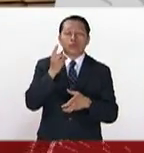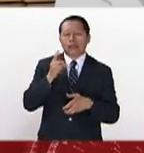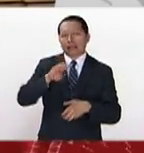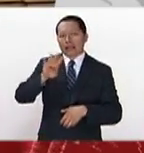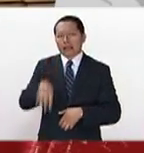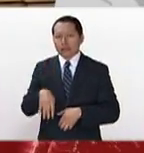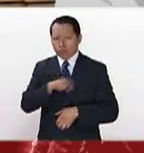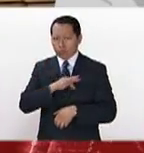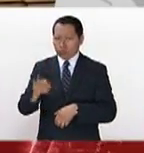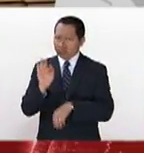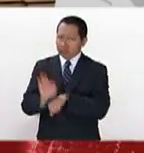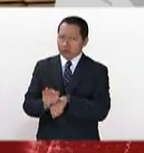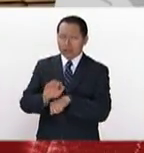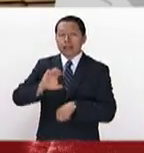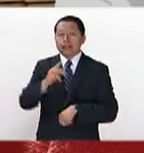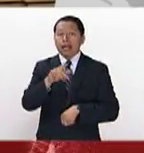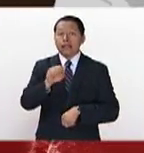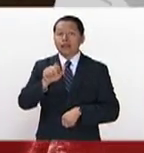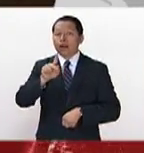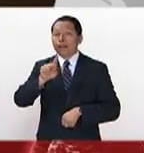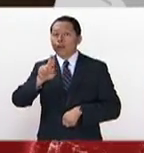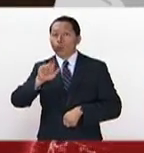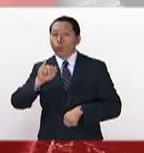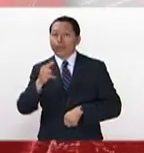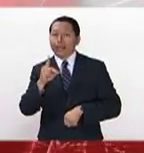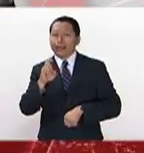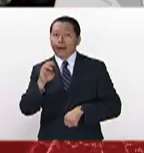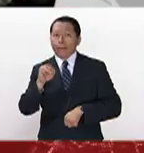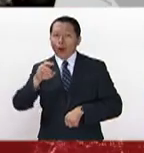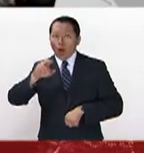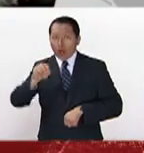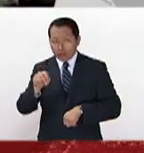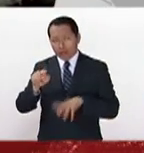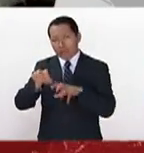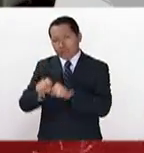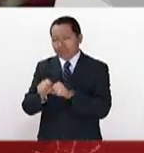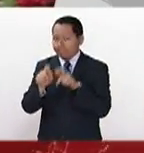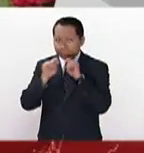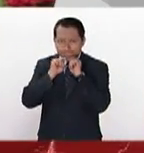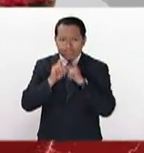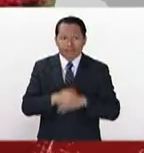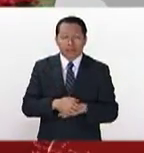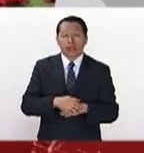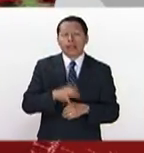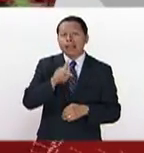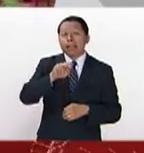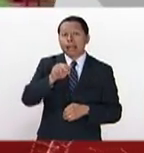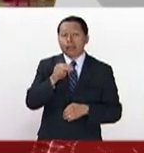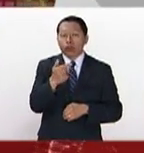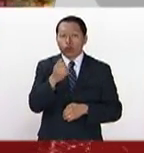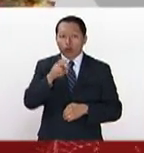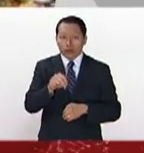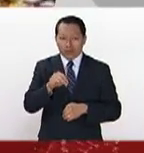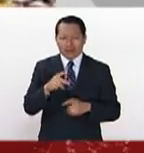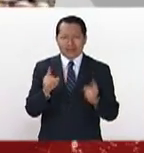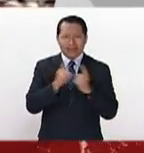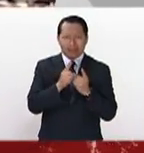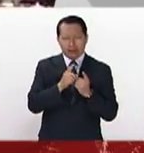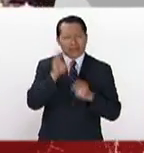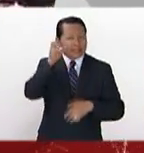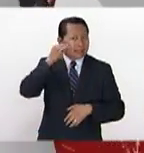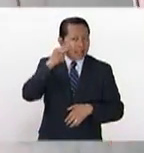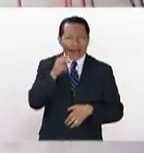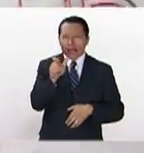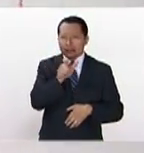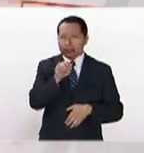la investidura de Carles Puigdemont pese a su detención. Kim Jong-un se reúne con el presidente de China, Xi